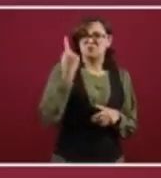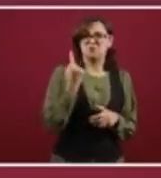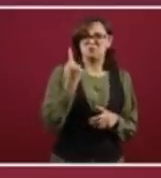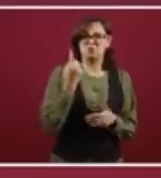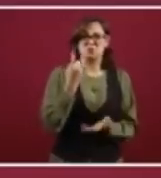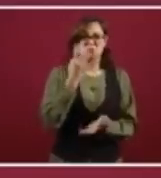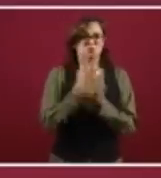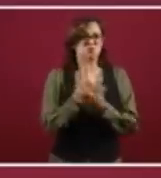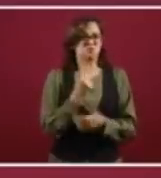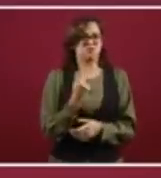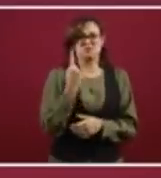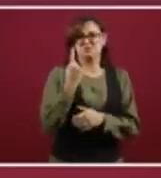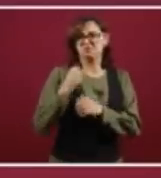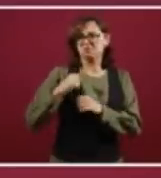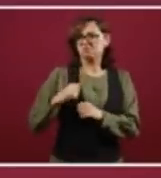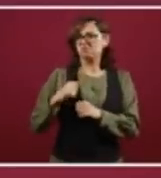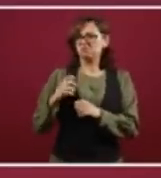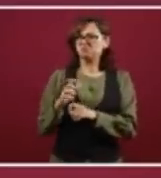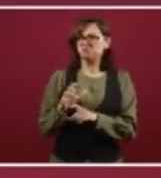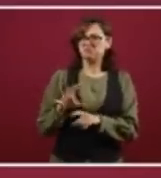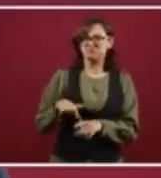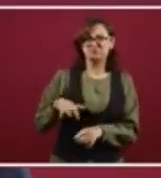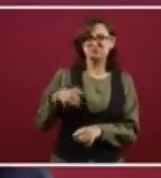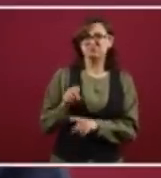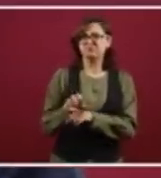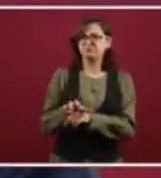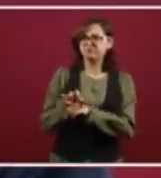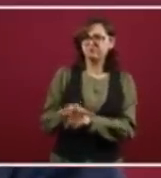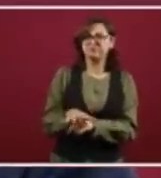exclusivo del uso de la fuerza.